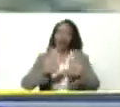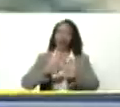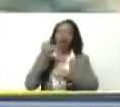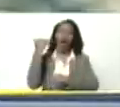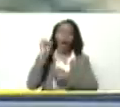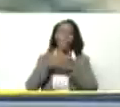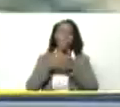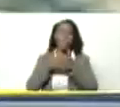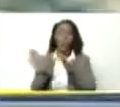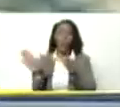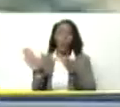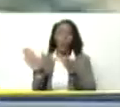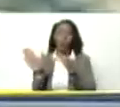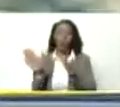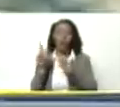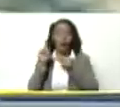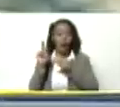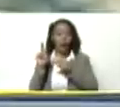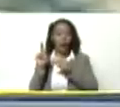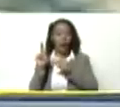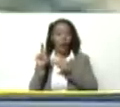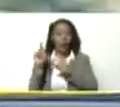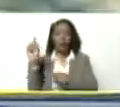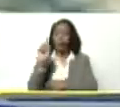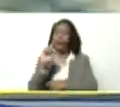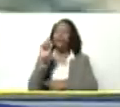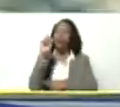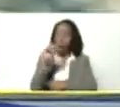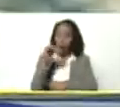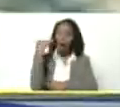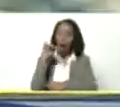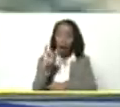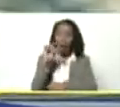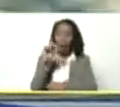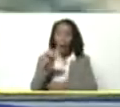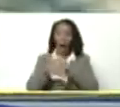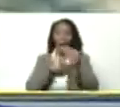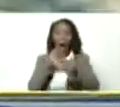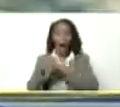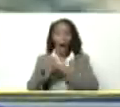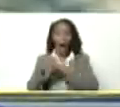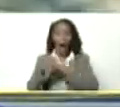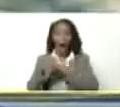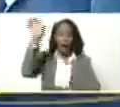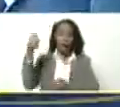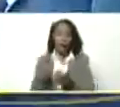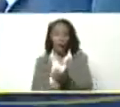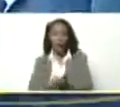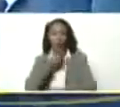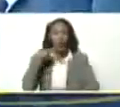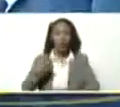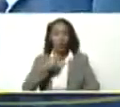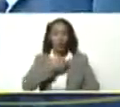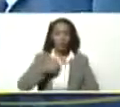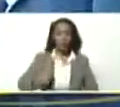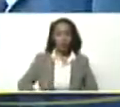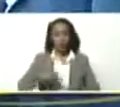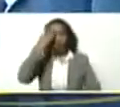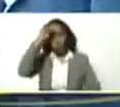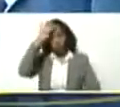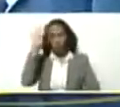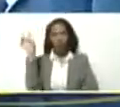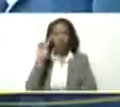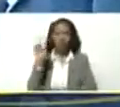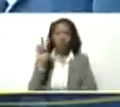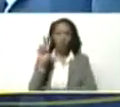las puertas abiertas para ello. Y no, y también tenemos que hacer también una cuña interna como Rusia, China, Cuba.